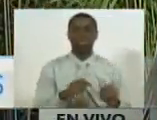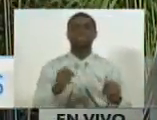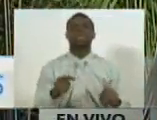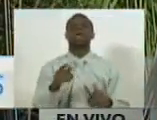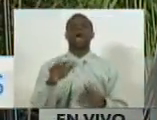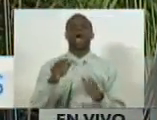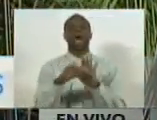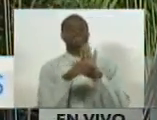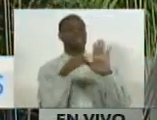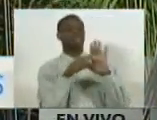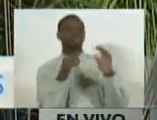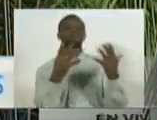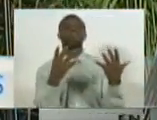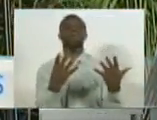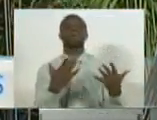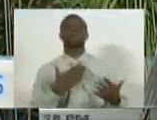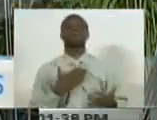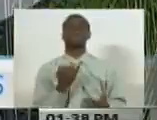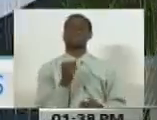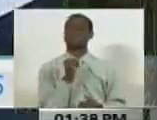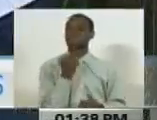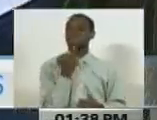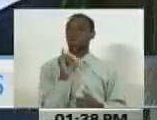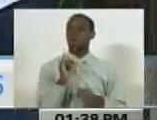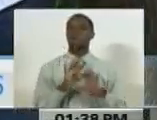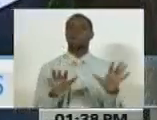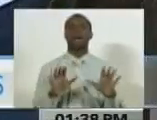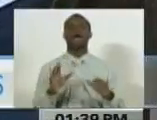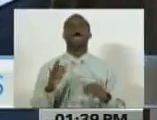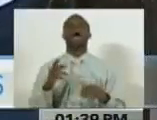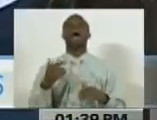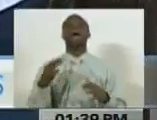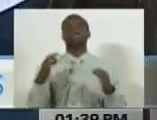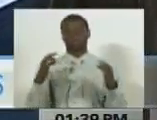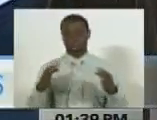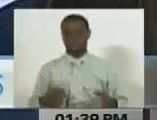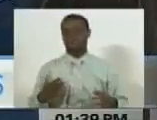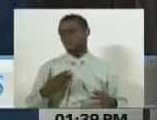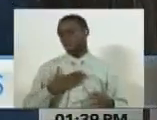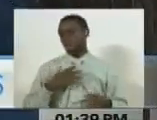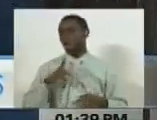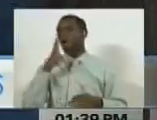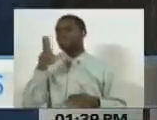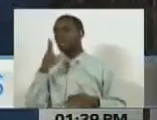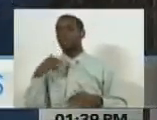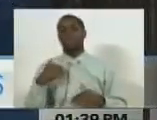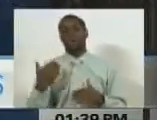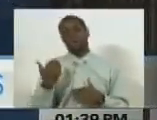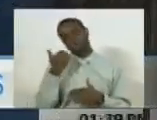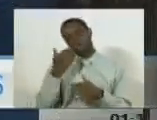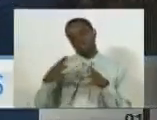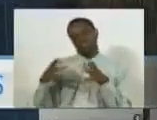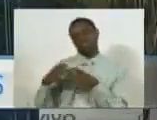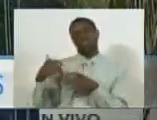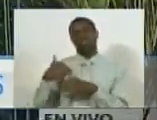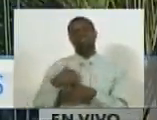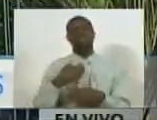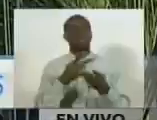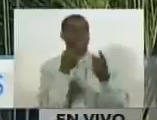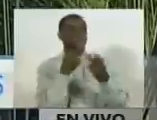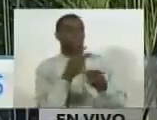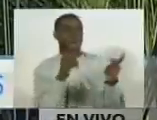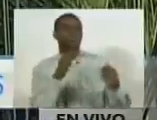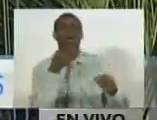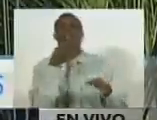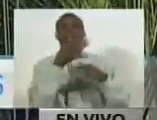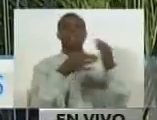9, que en mi idioma oficial es el castellano, pero puedo hablar en mi pueblo un otro, que ahorita me voy a dirigir a mis pueblos.